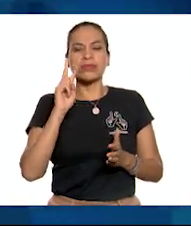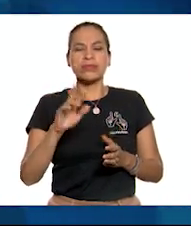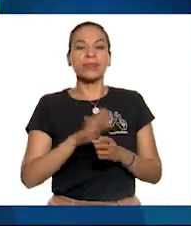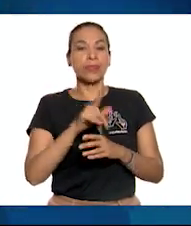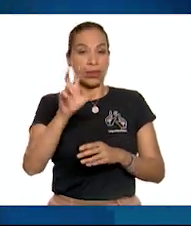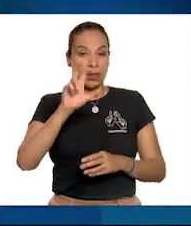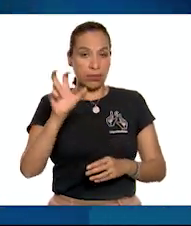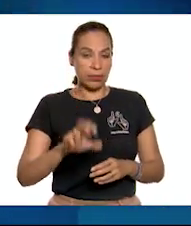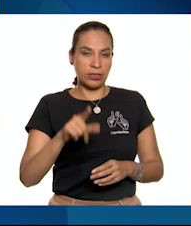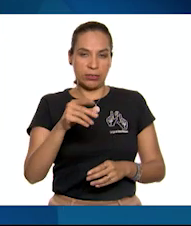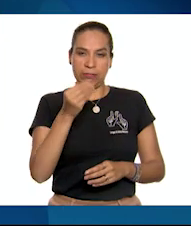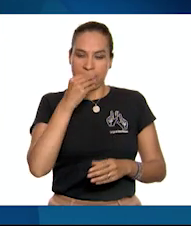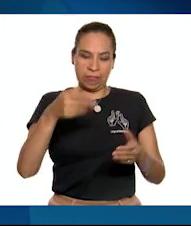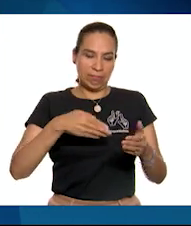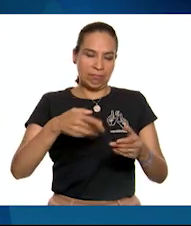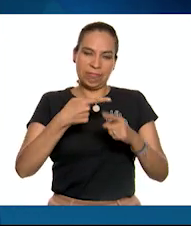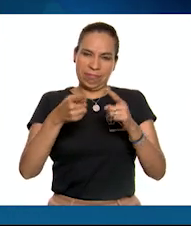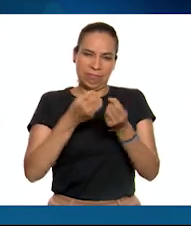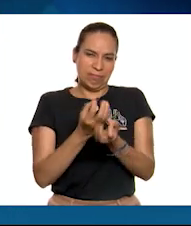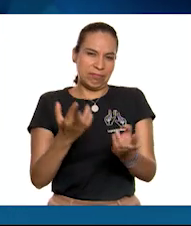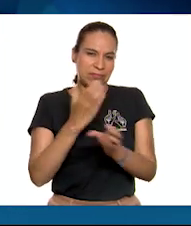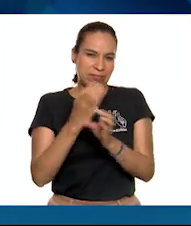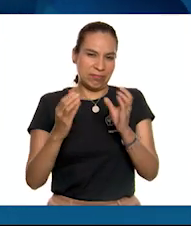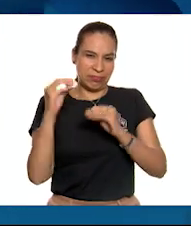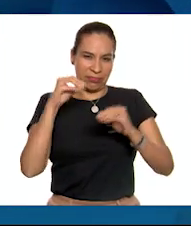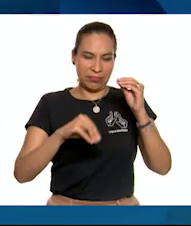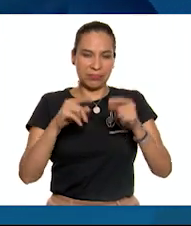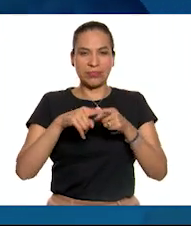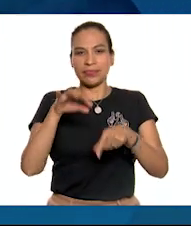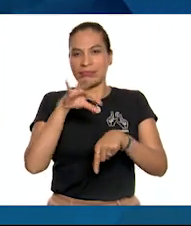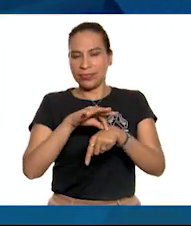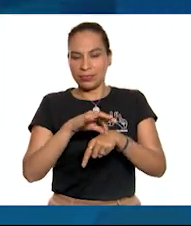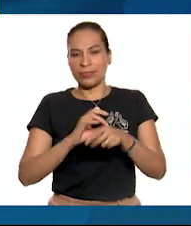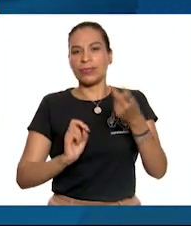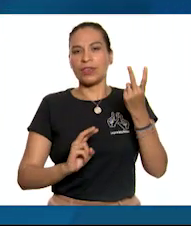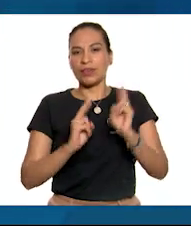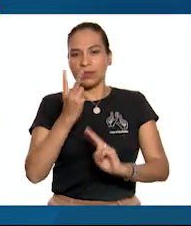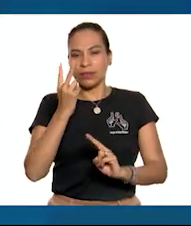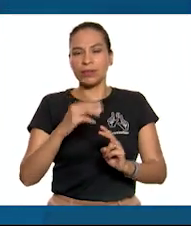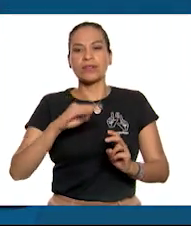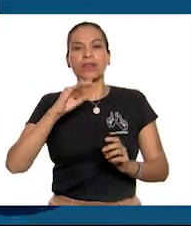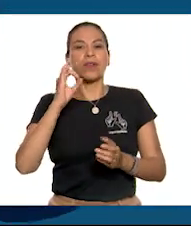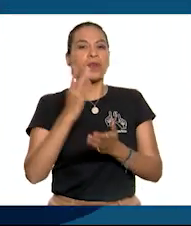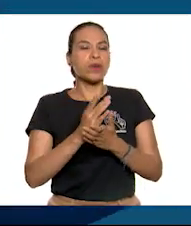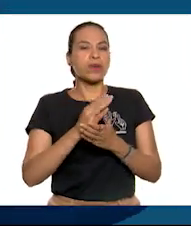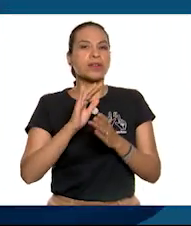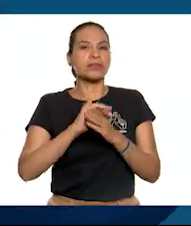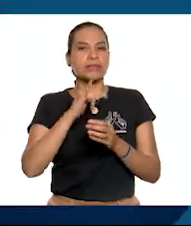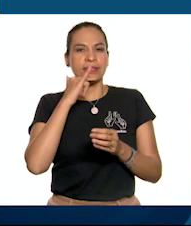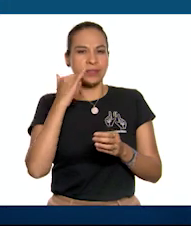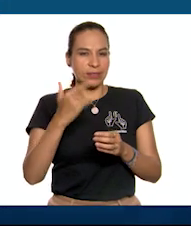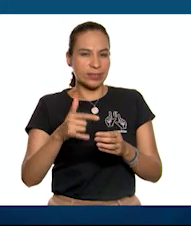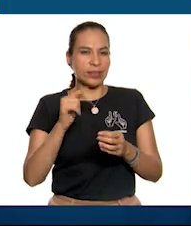la pizza es un platillo muy versátil. Puede llevar carnes, verduras o solo salsa y queso.